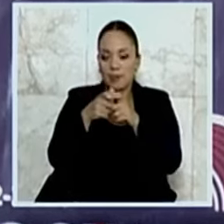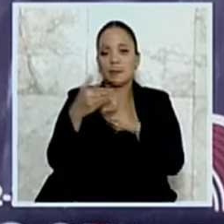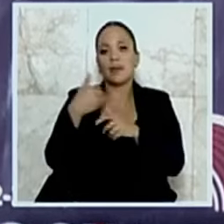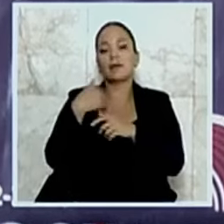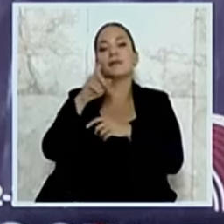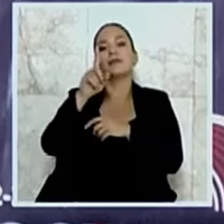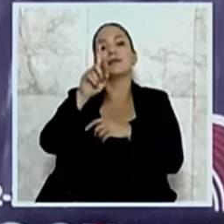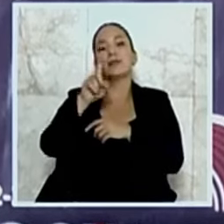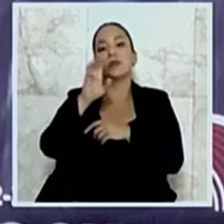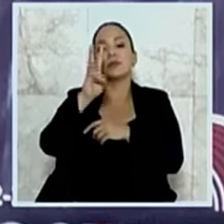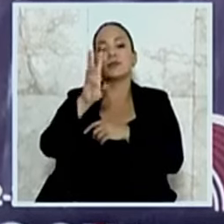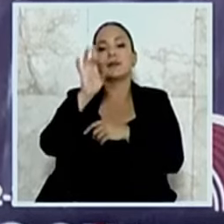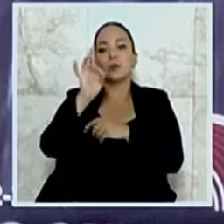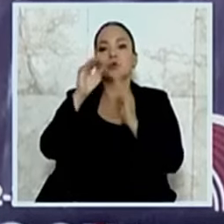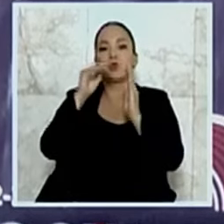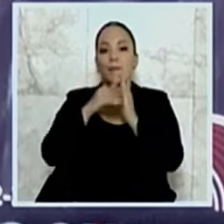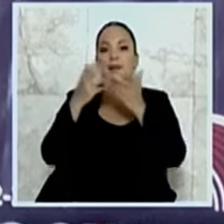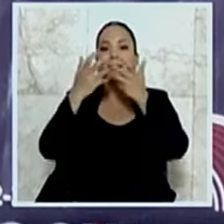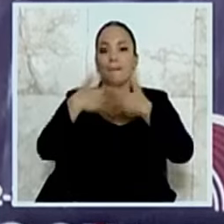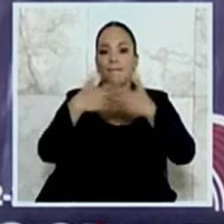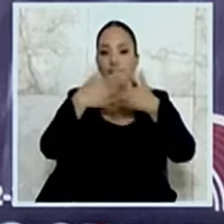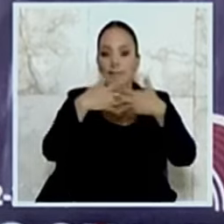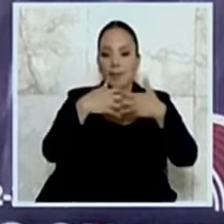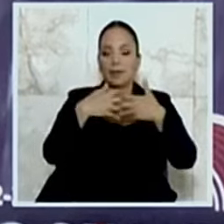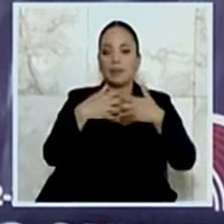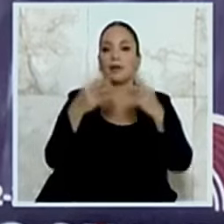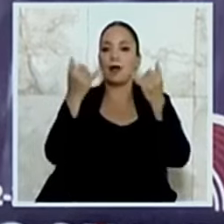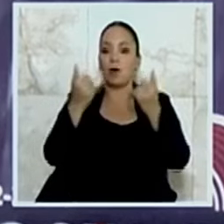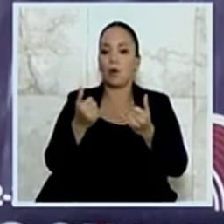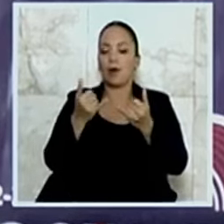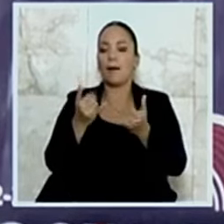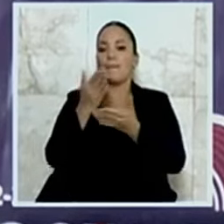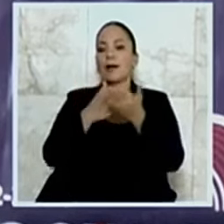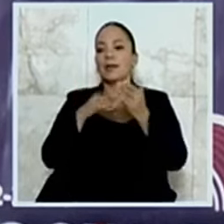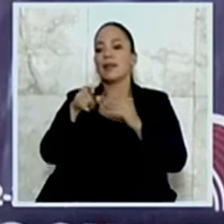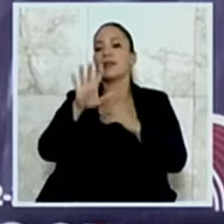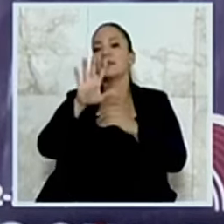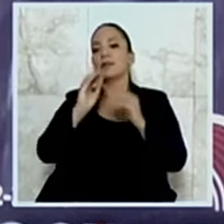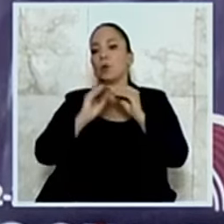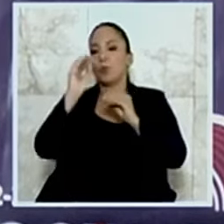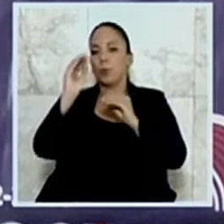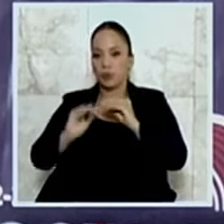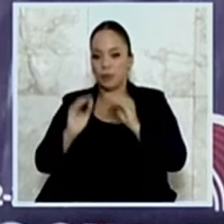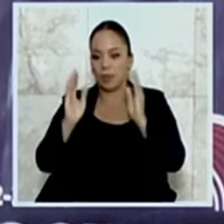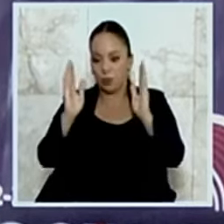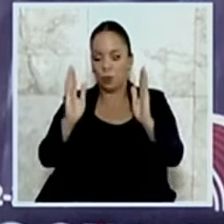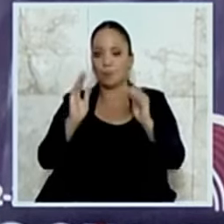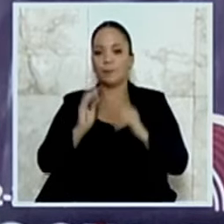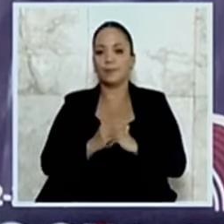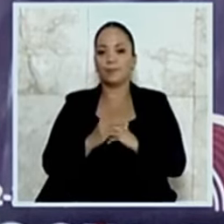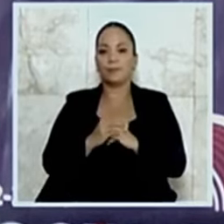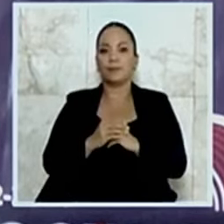actualmente. También decirle que hay dentro de los tramos de las pequeñas empresas